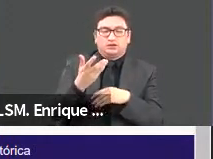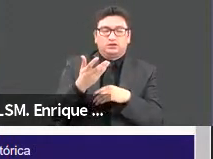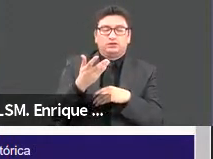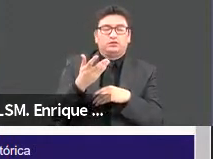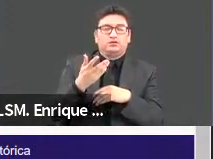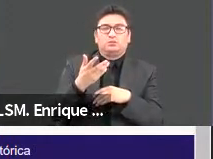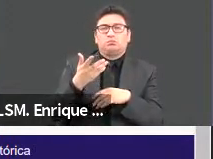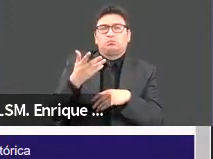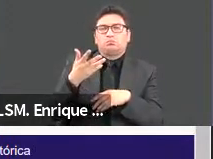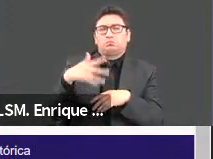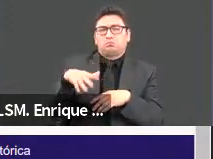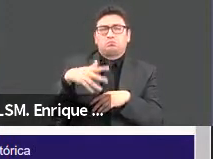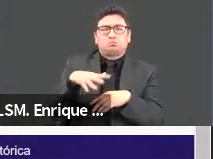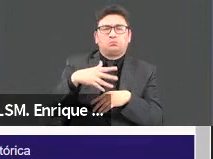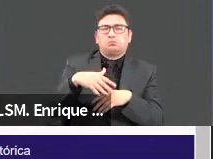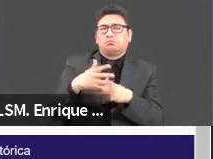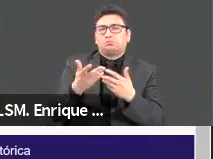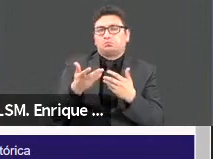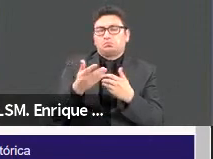buscar,